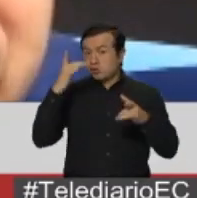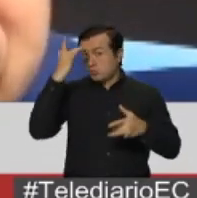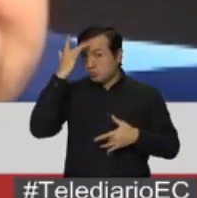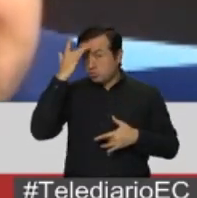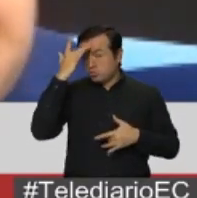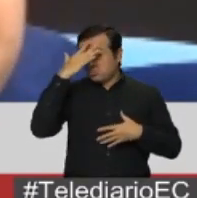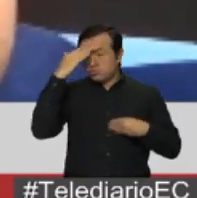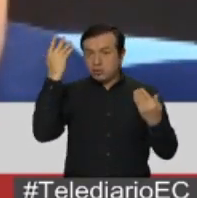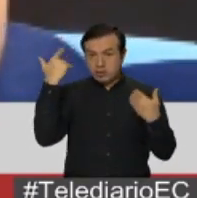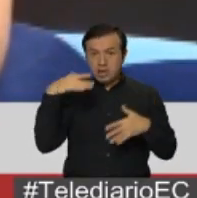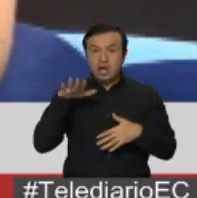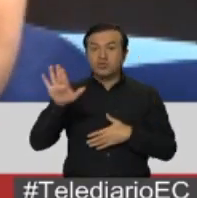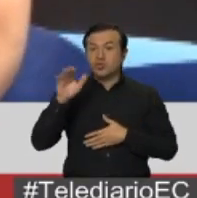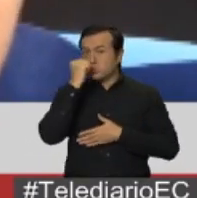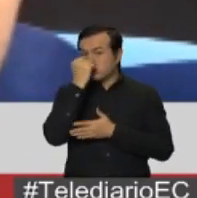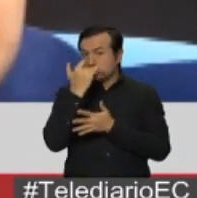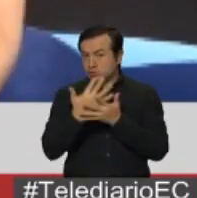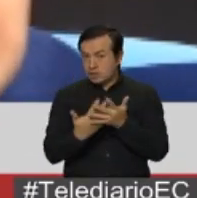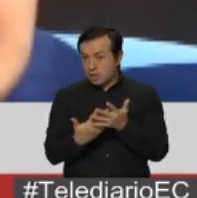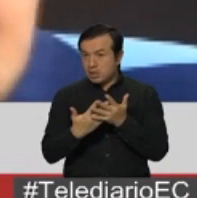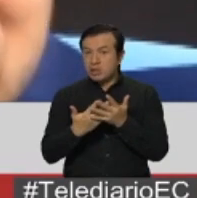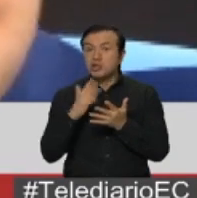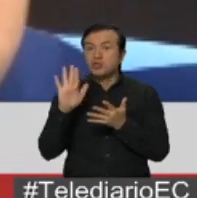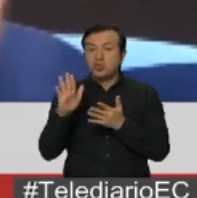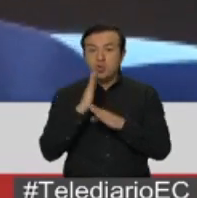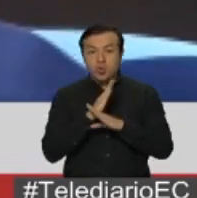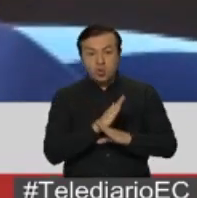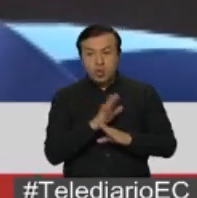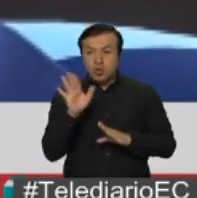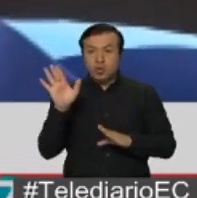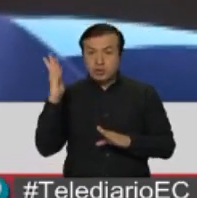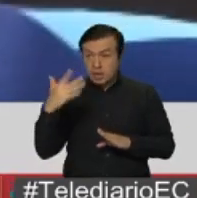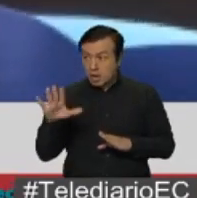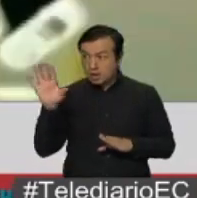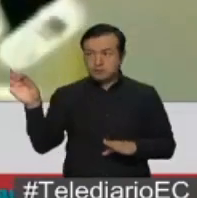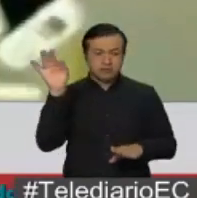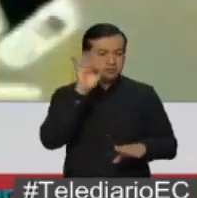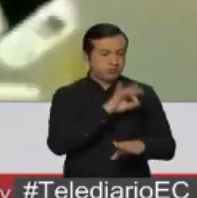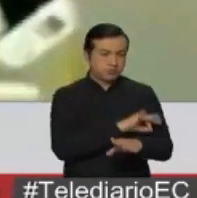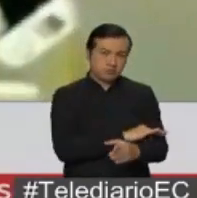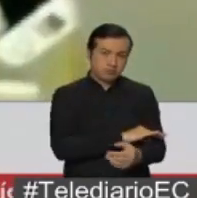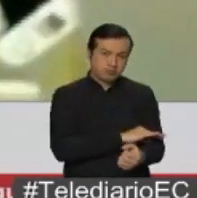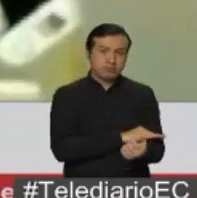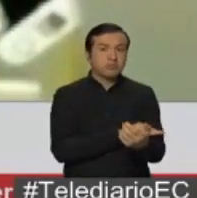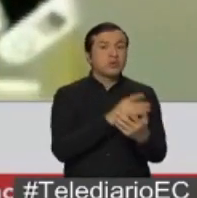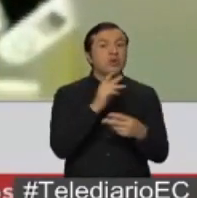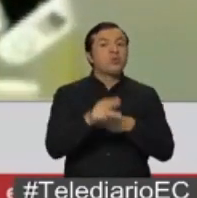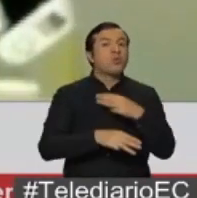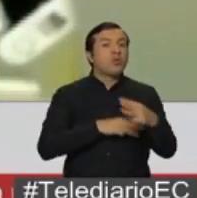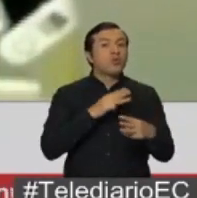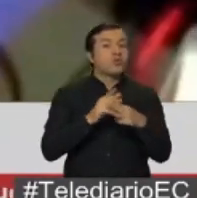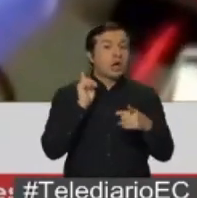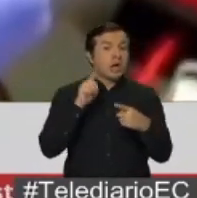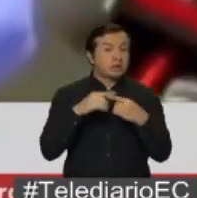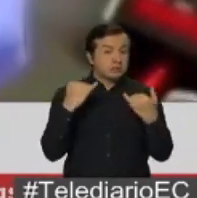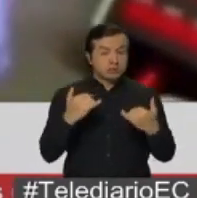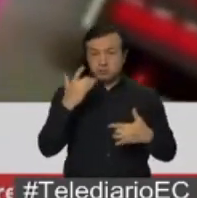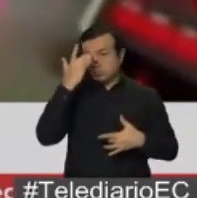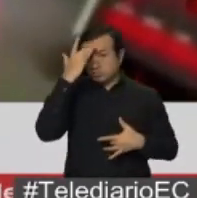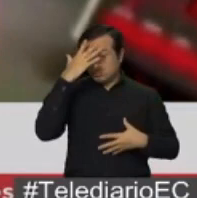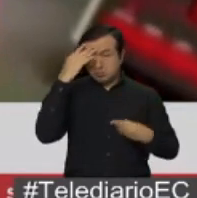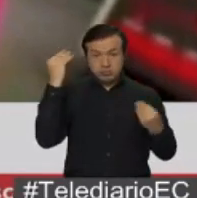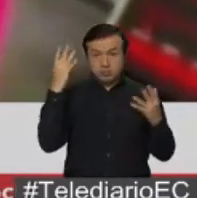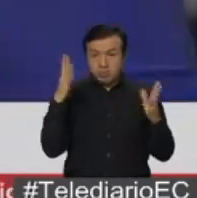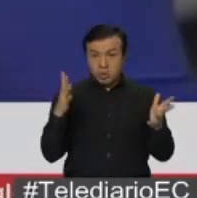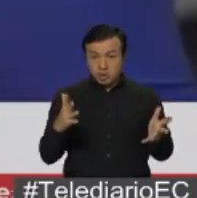plasma que tiene anticuerpos de personas que se han recuperado del corona virus aunque en el mundo aún no existe una cura la puesta en